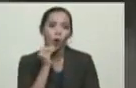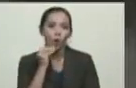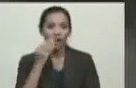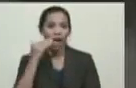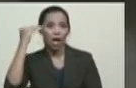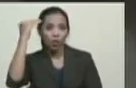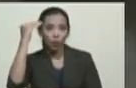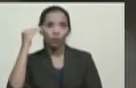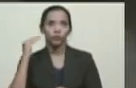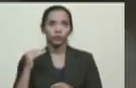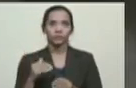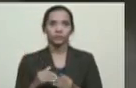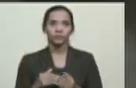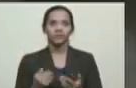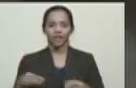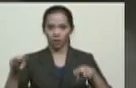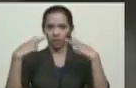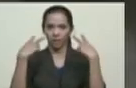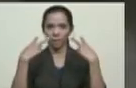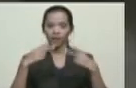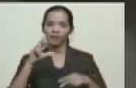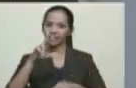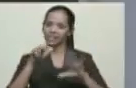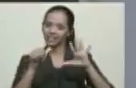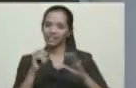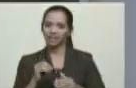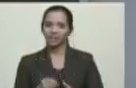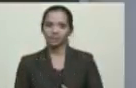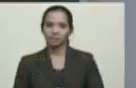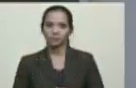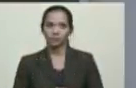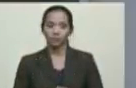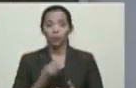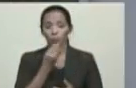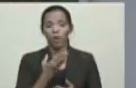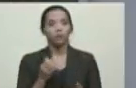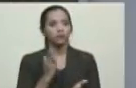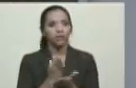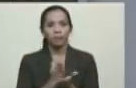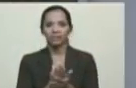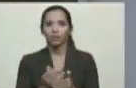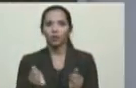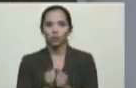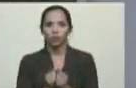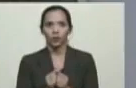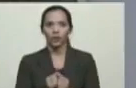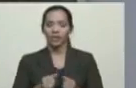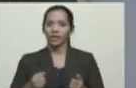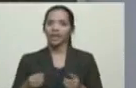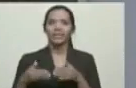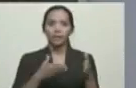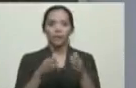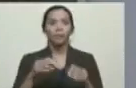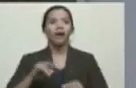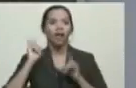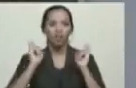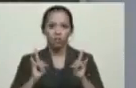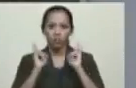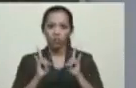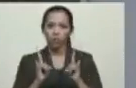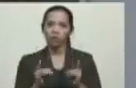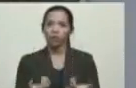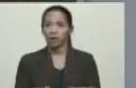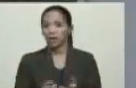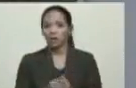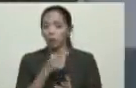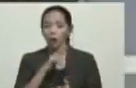adultos, contemporáneos, que nos están viendo a esta hora en 360? Bueno, siempre ha sido duro. El camino para el rock nunca ha sido fácil. Cuando sea fácil, entonces dejará de ser